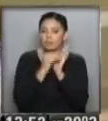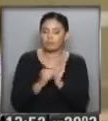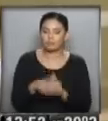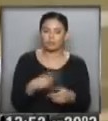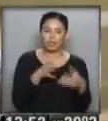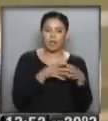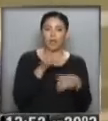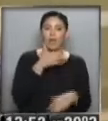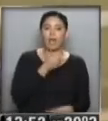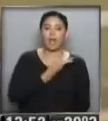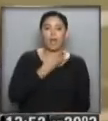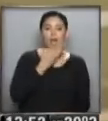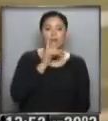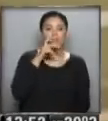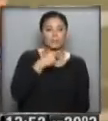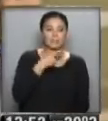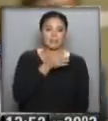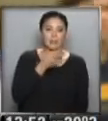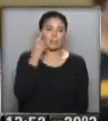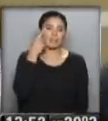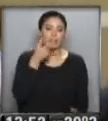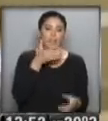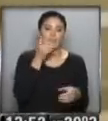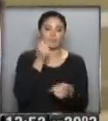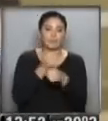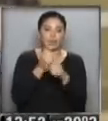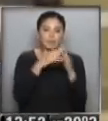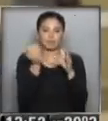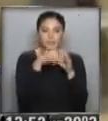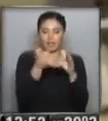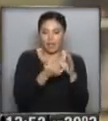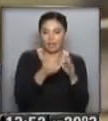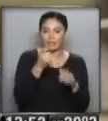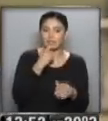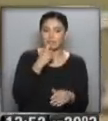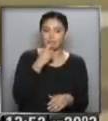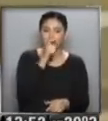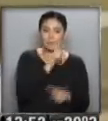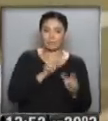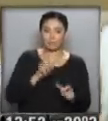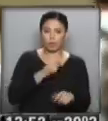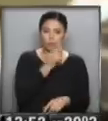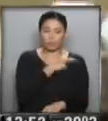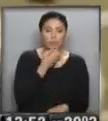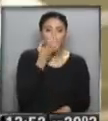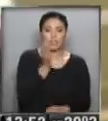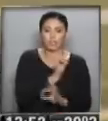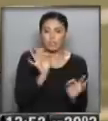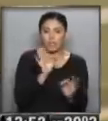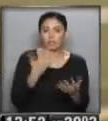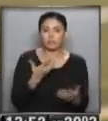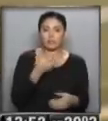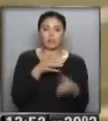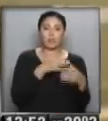AFIP presume que tiene empleado doméstico. Entonces, si hasta el 30 de junio esta gente no lo declaró, esta cuestión de la presunción permite que la